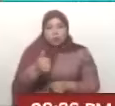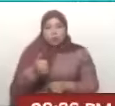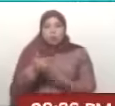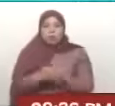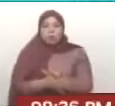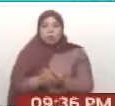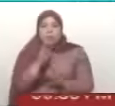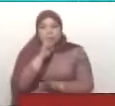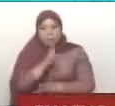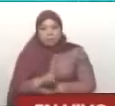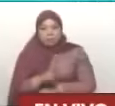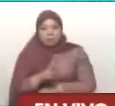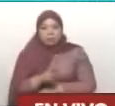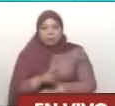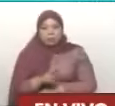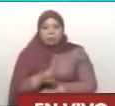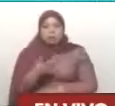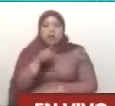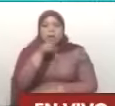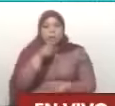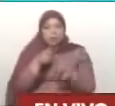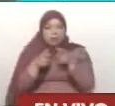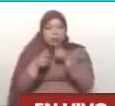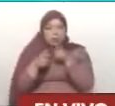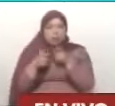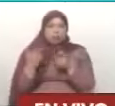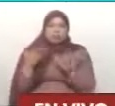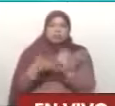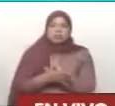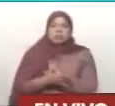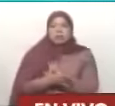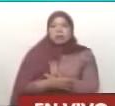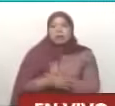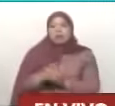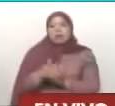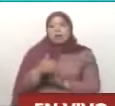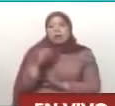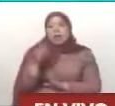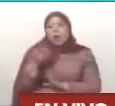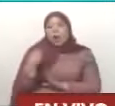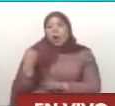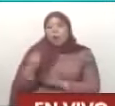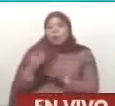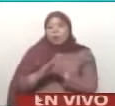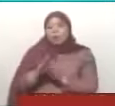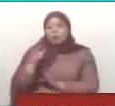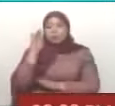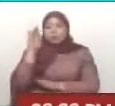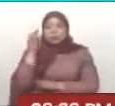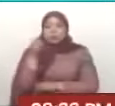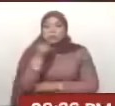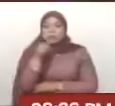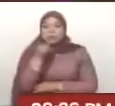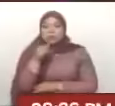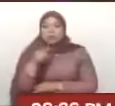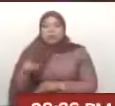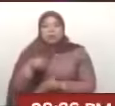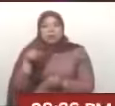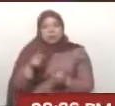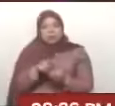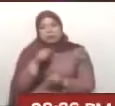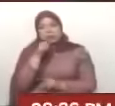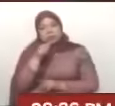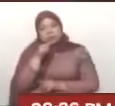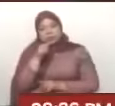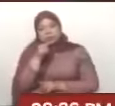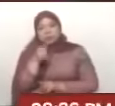vértices, responde cada una de las preguntas y cómo hemos venido dando pasos también en función de seguir elevando la espiritualidad y